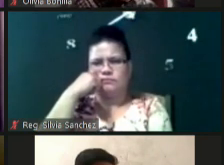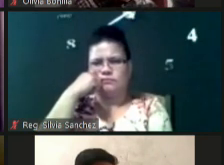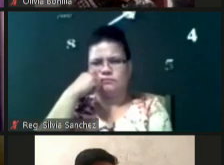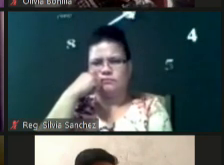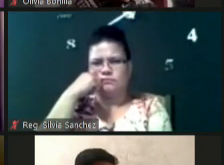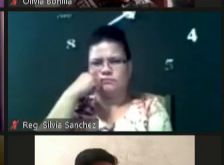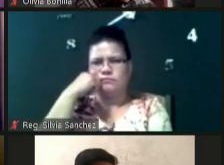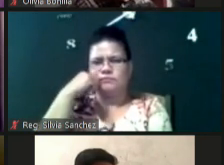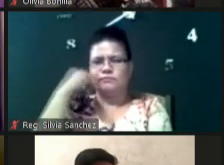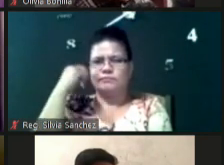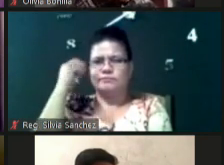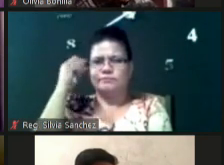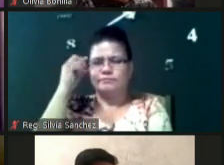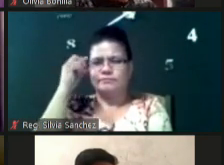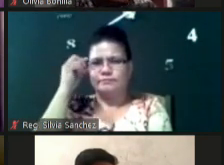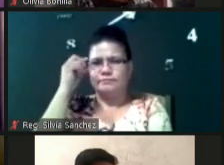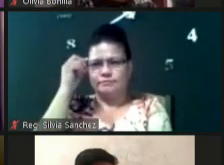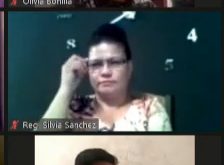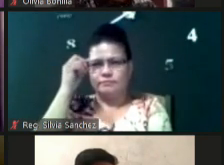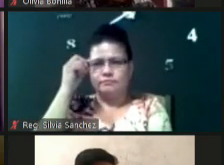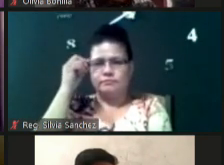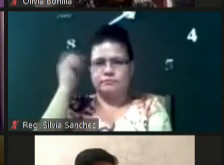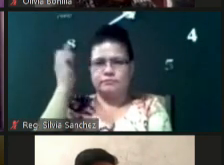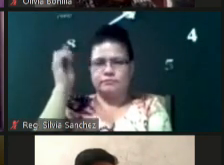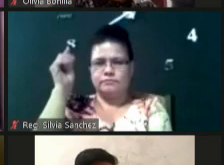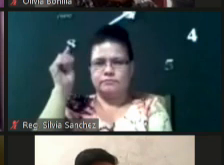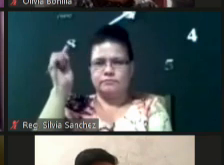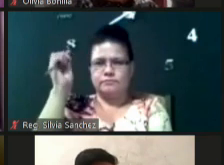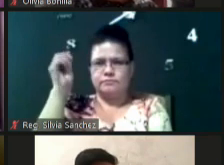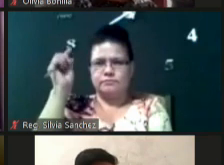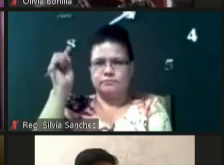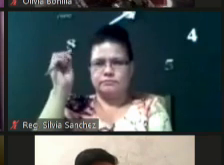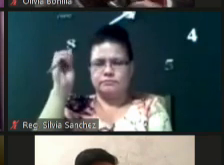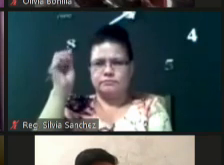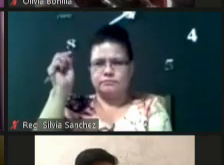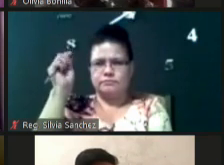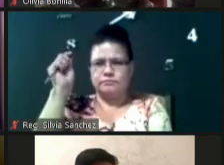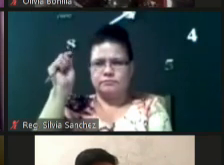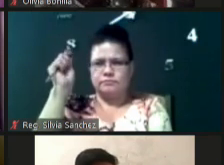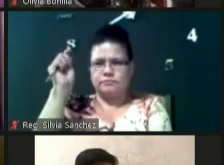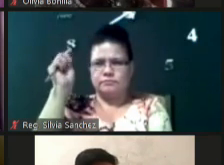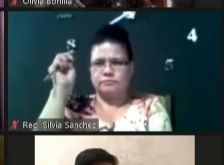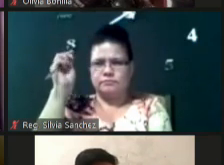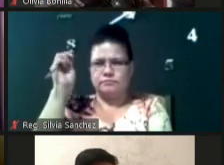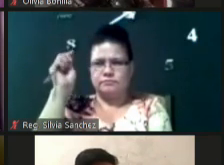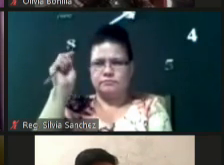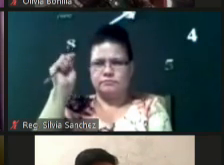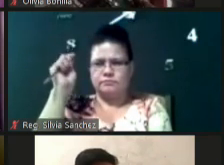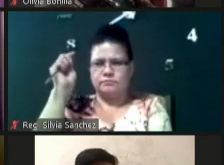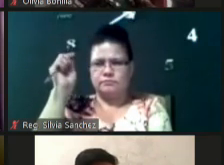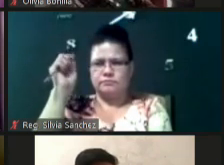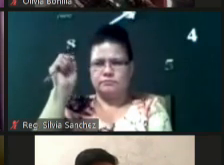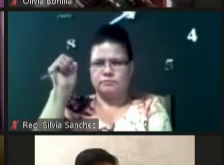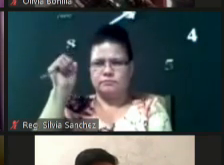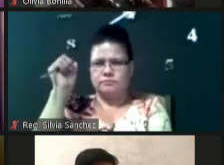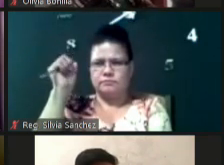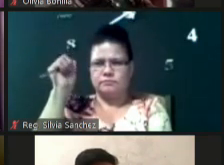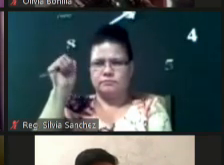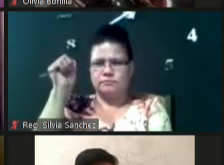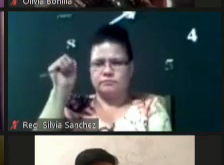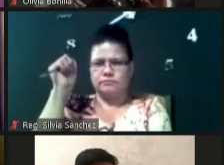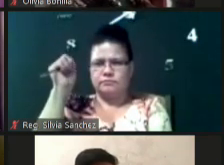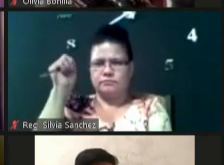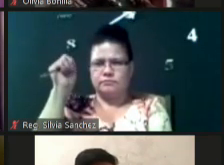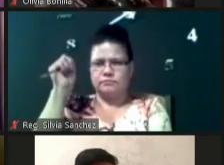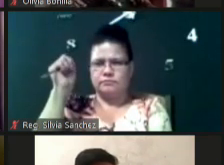lo considero que hacerlo más pequeño, pues no cumpliría por lo que fue creado, ya que precisamente por los comentarios que